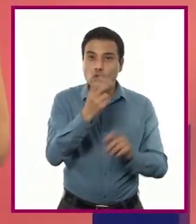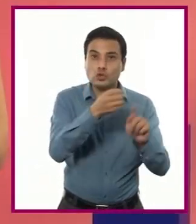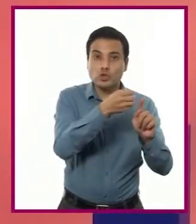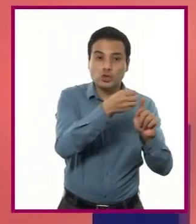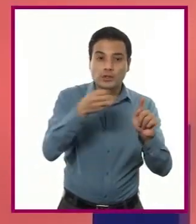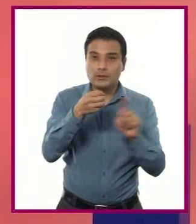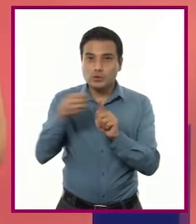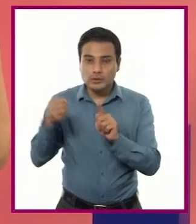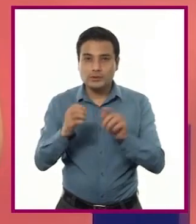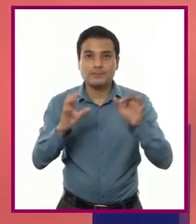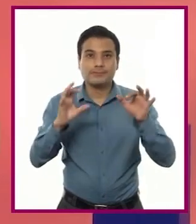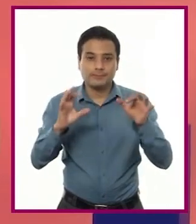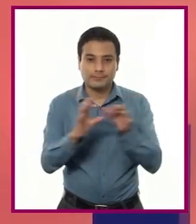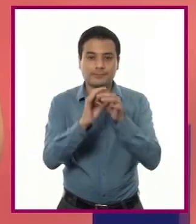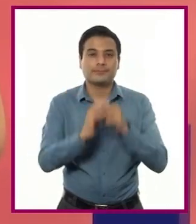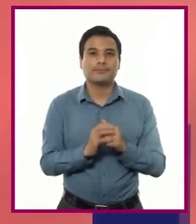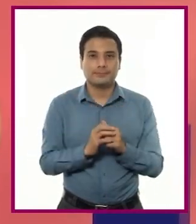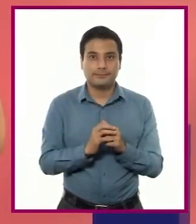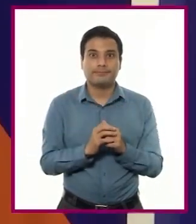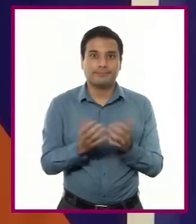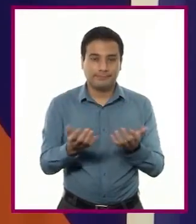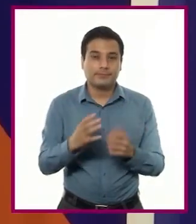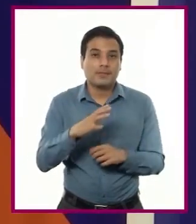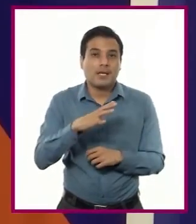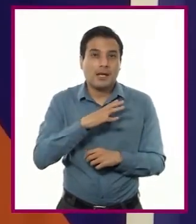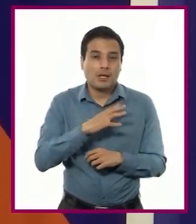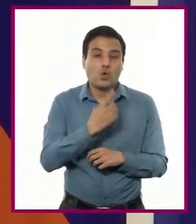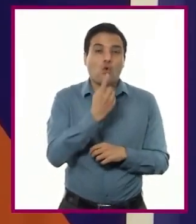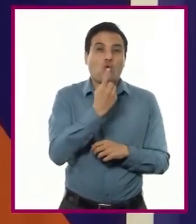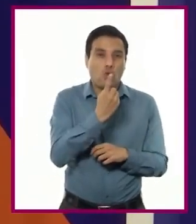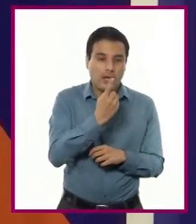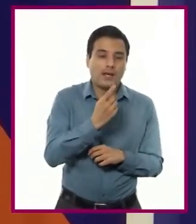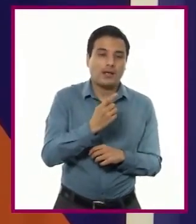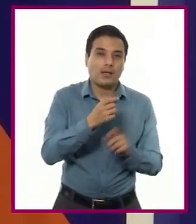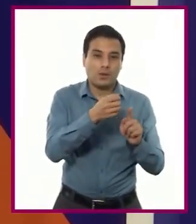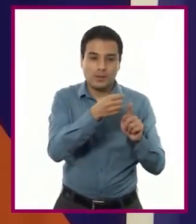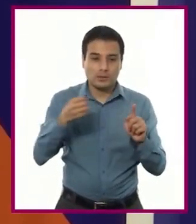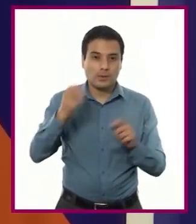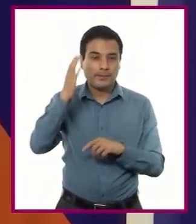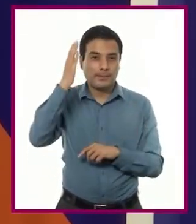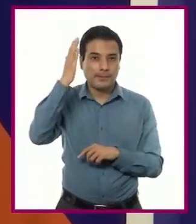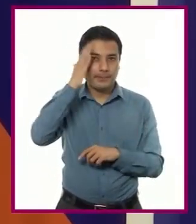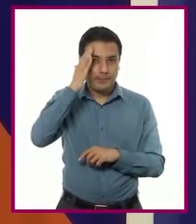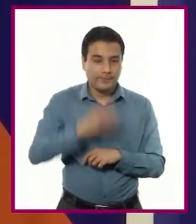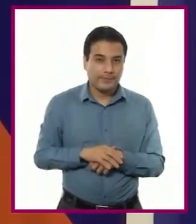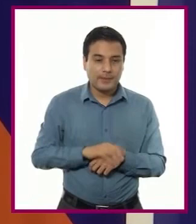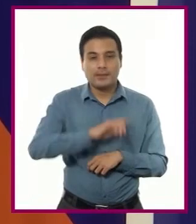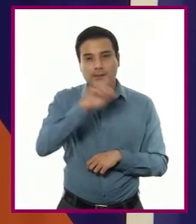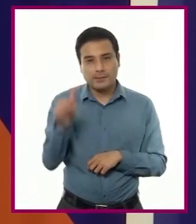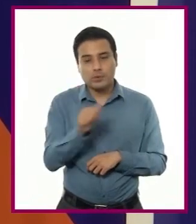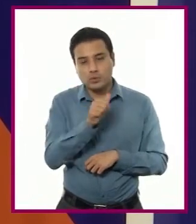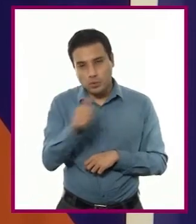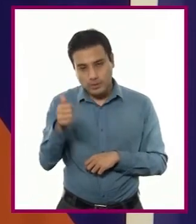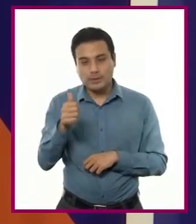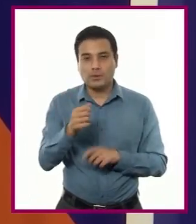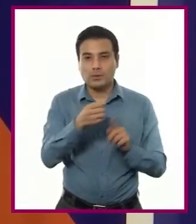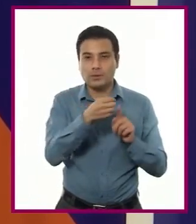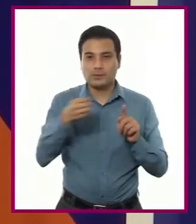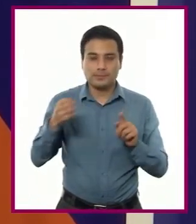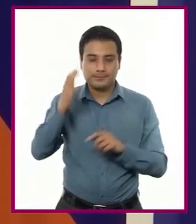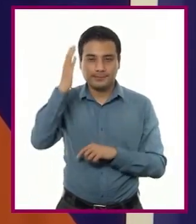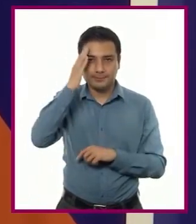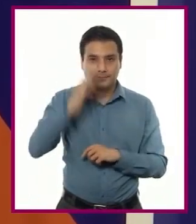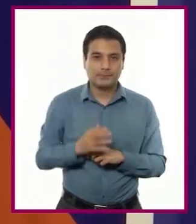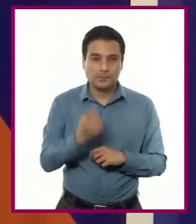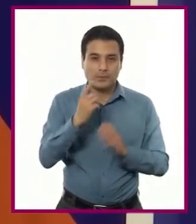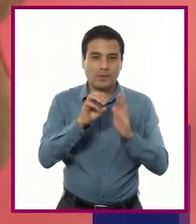hay una oración principal, la subordinada carece de sentido. En tu ejemplo, la subordinada es para